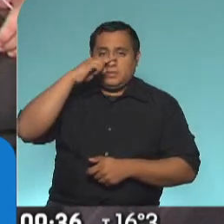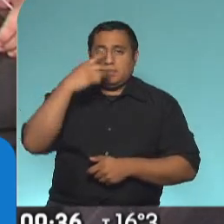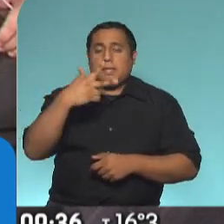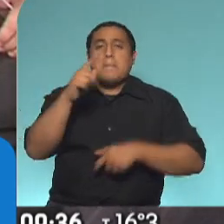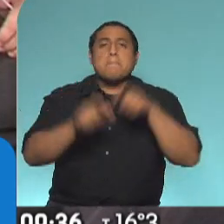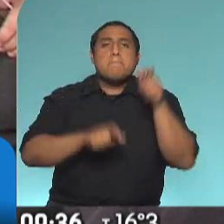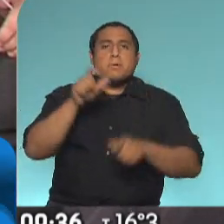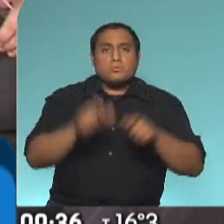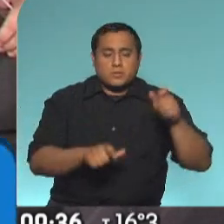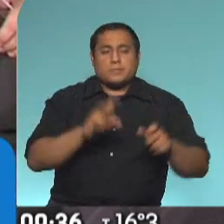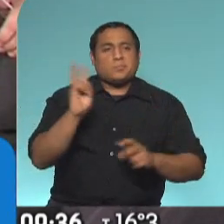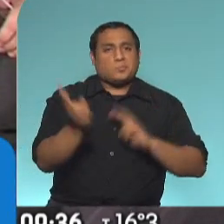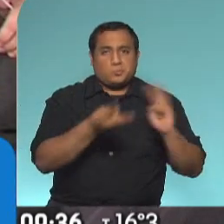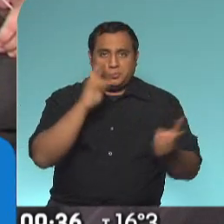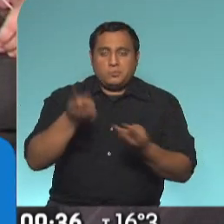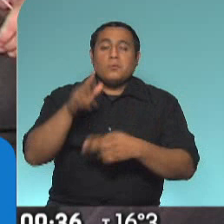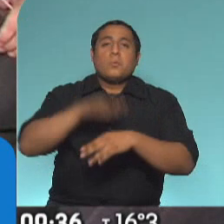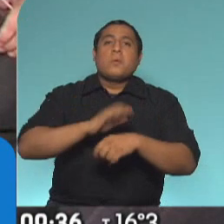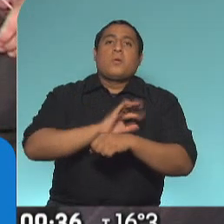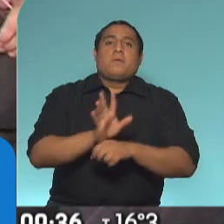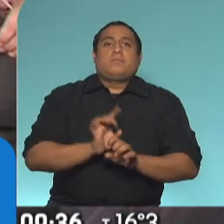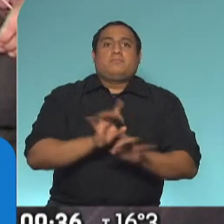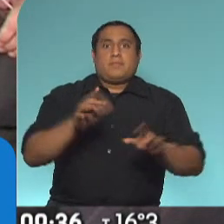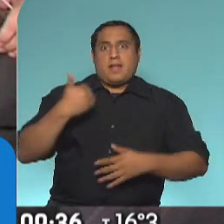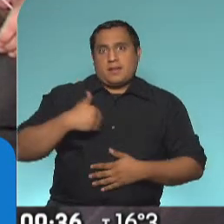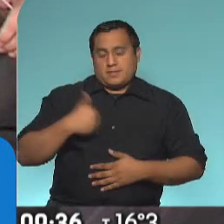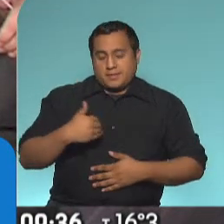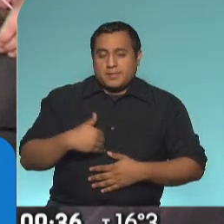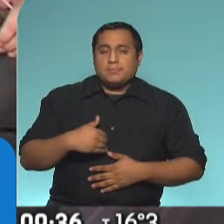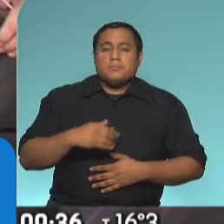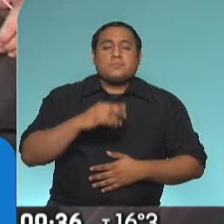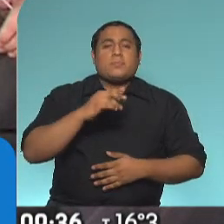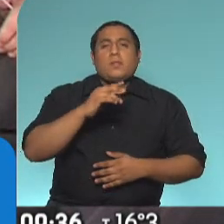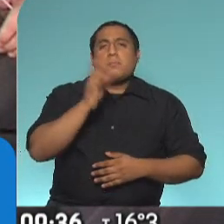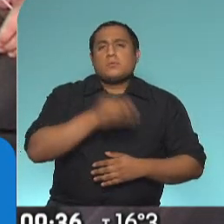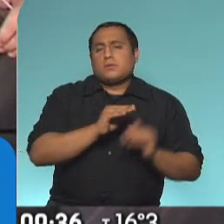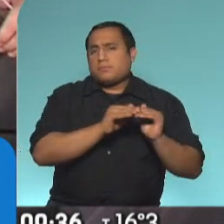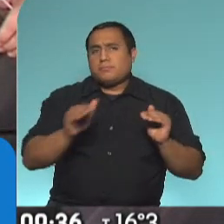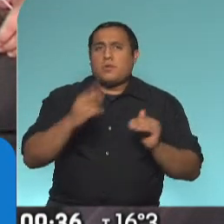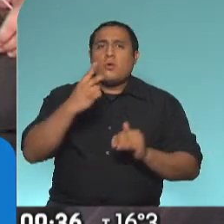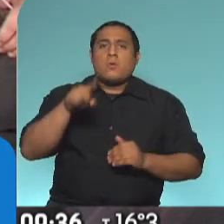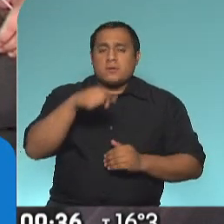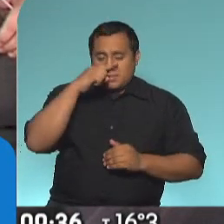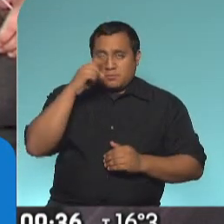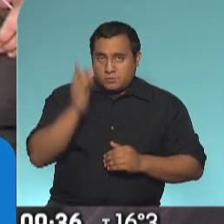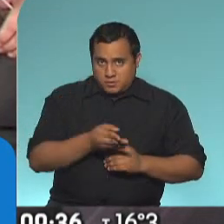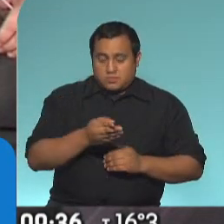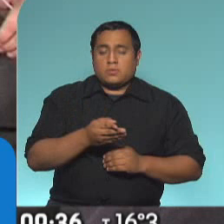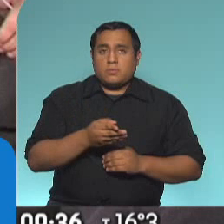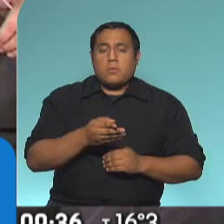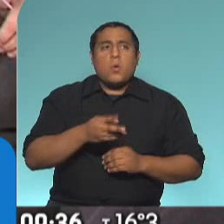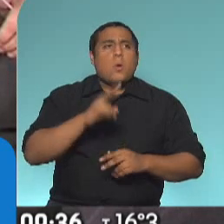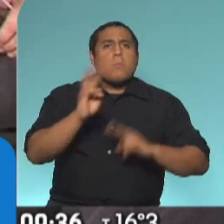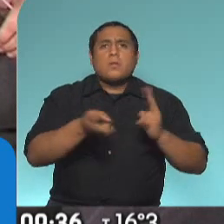38.473 las personas que han fallecido por coronavirus en la Argentina. La tasa de letalidad se mantiene en un 2,7% y la tasa